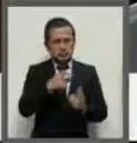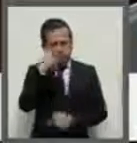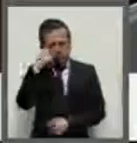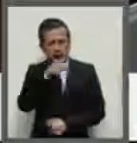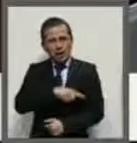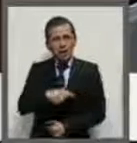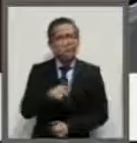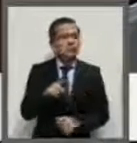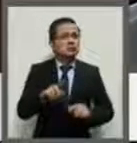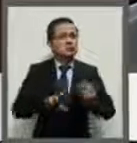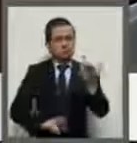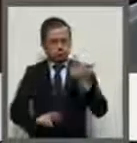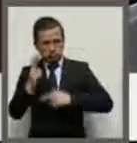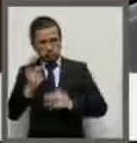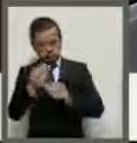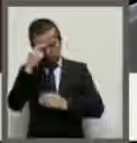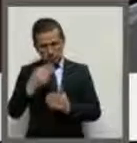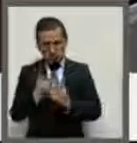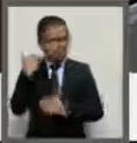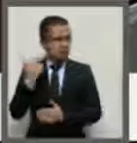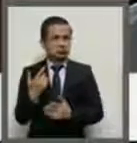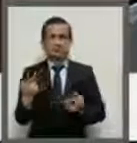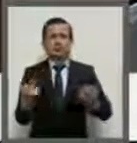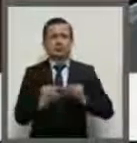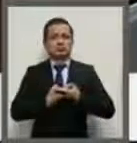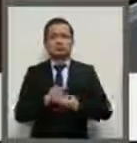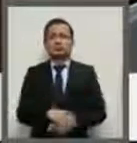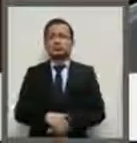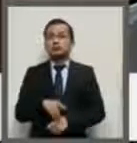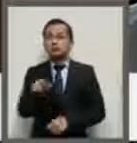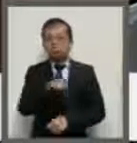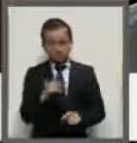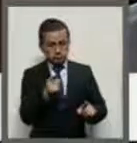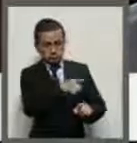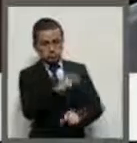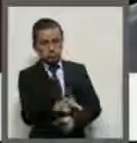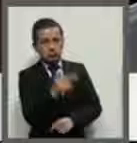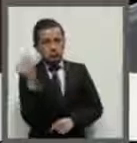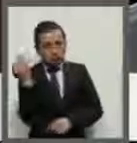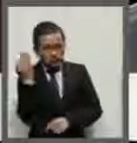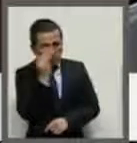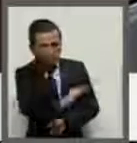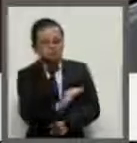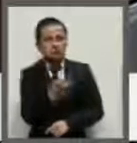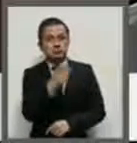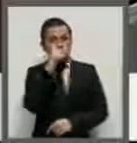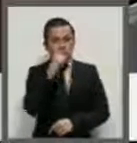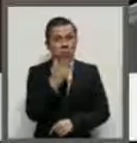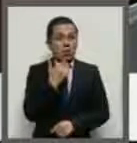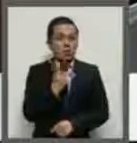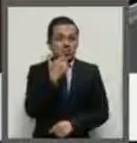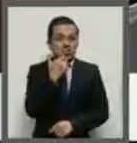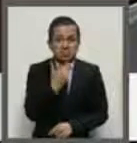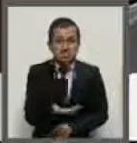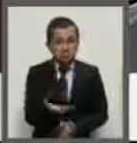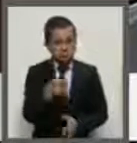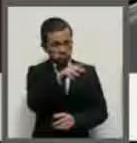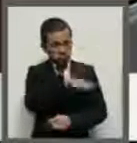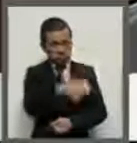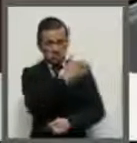logros de la Revolución Mexicana, traicionando al pueblo, profundizando la desgracia en el agro